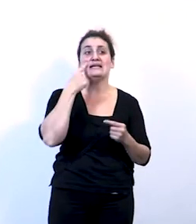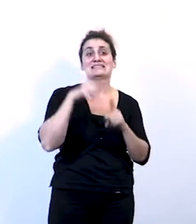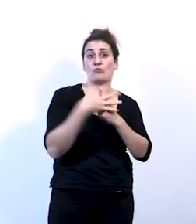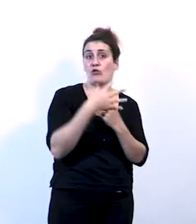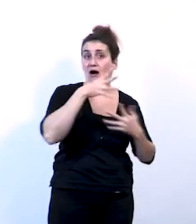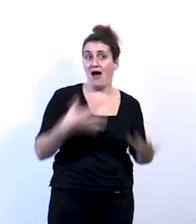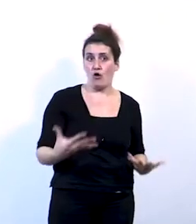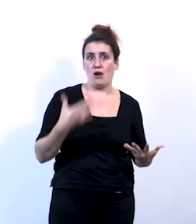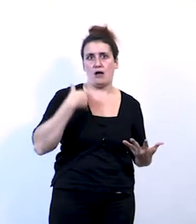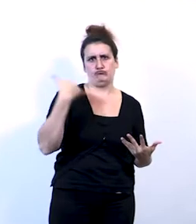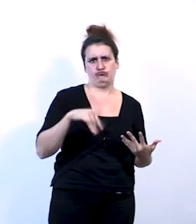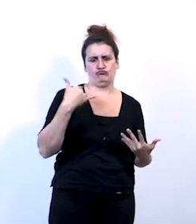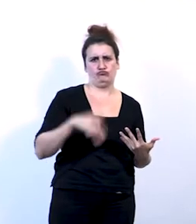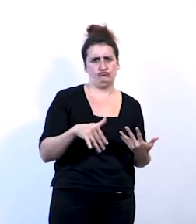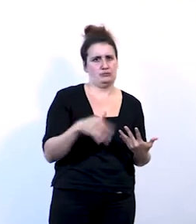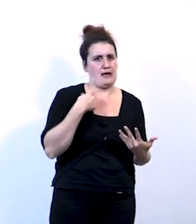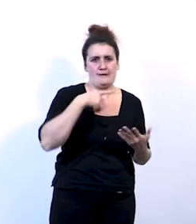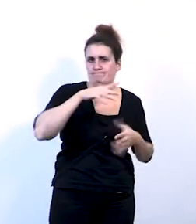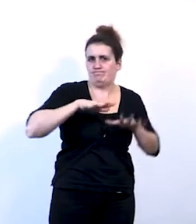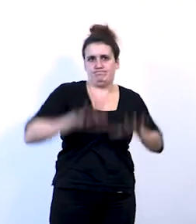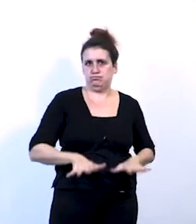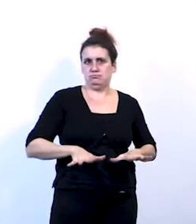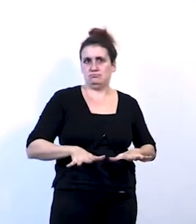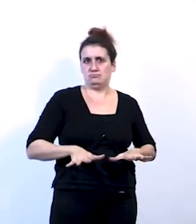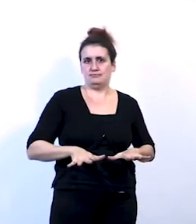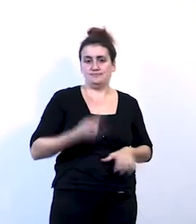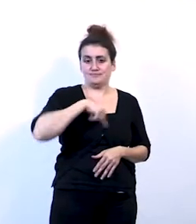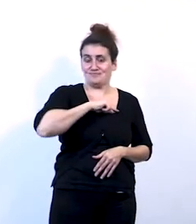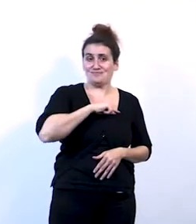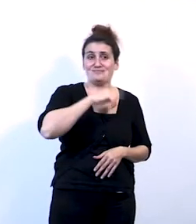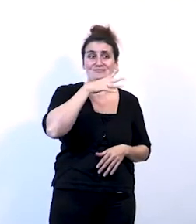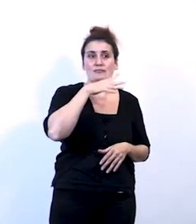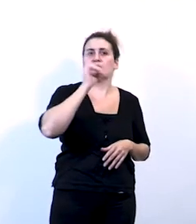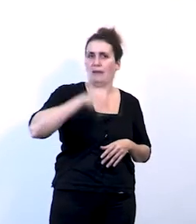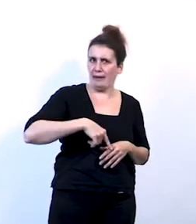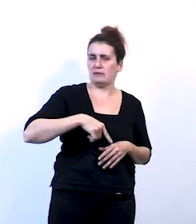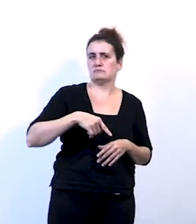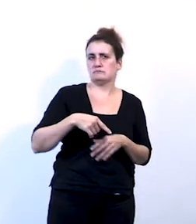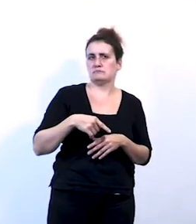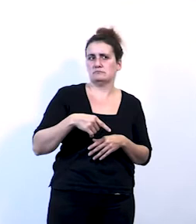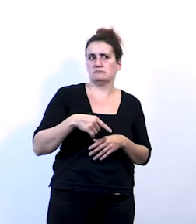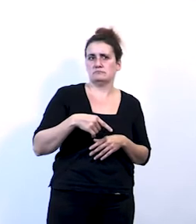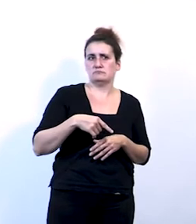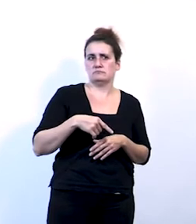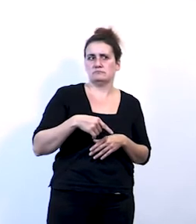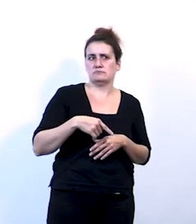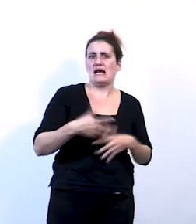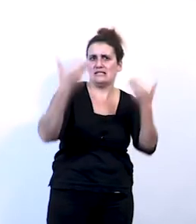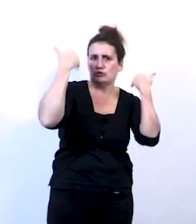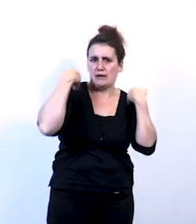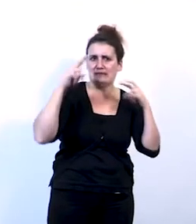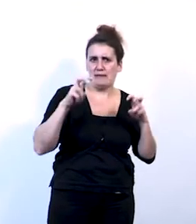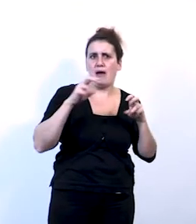situación ahora está estancada. Somos parte de todo lo que pasa también a nivel